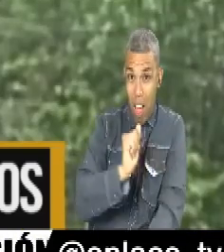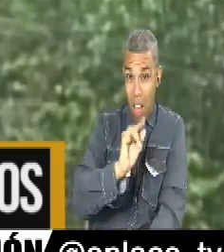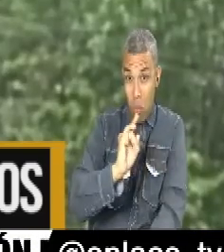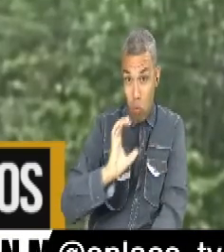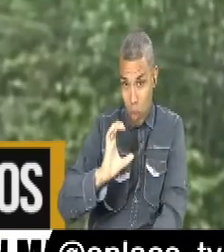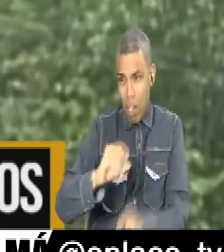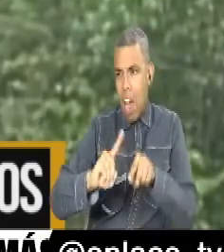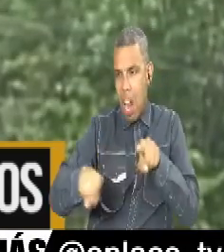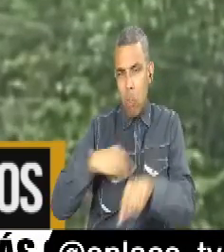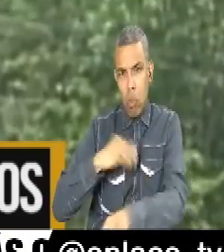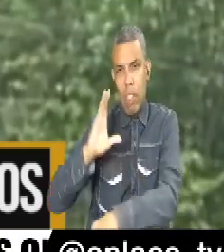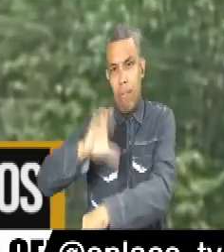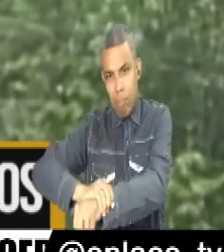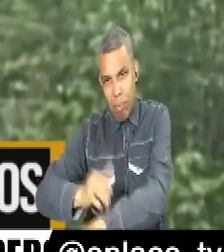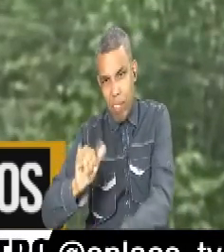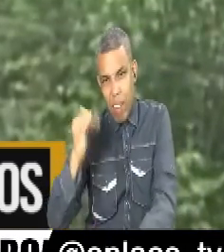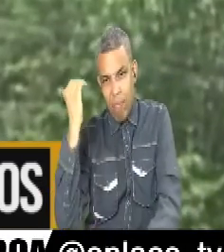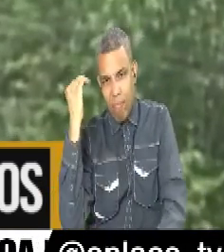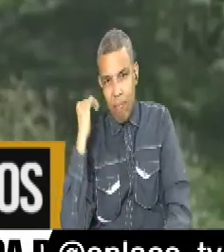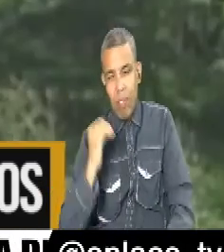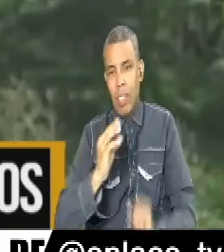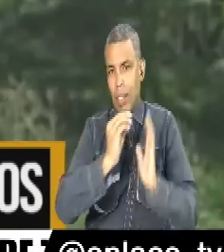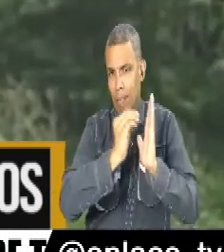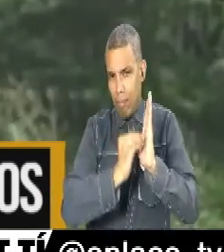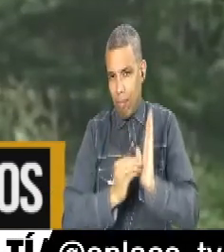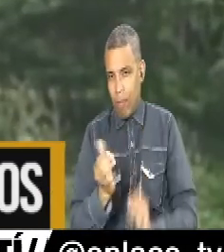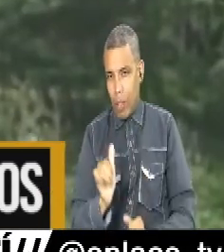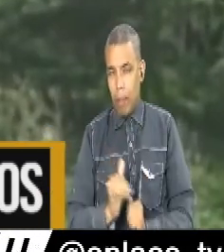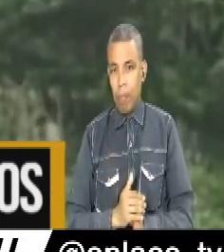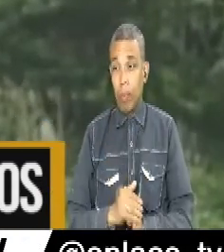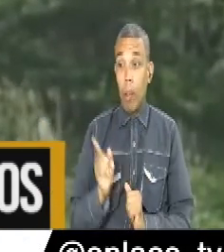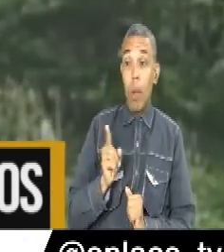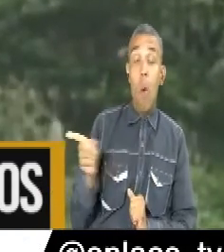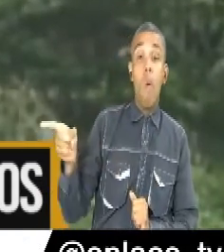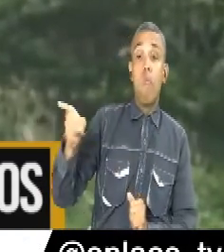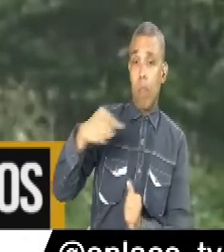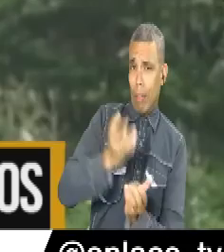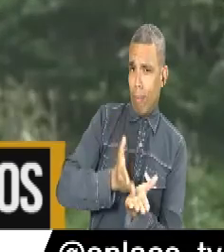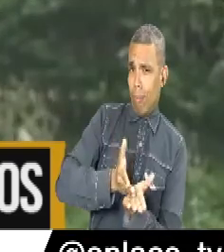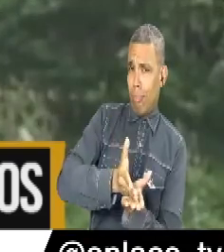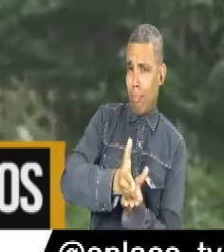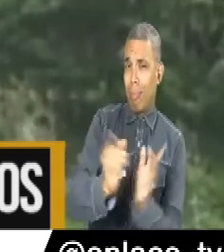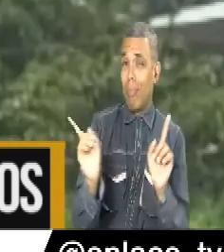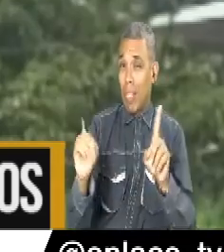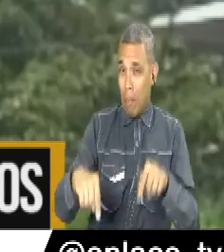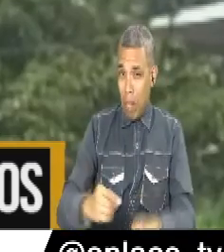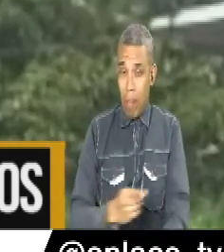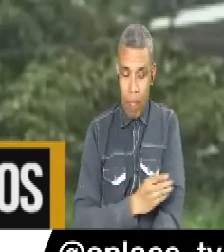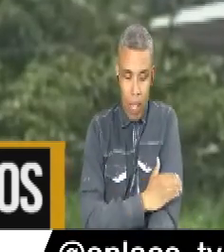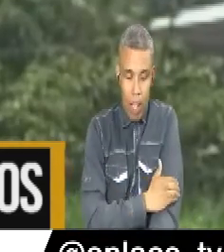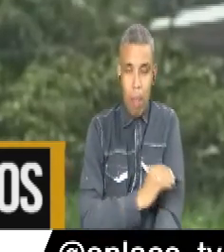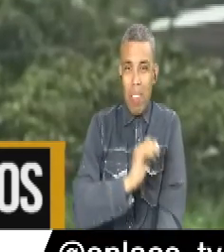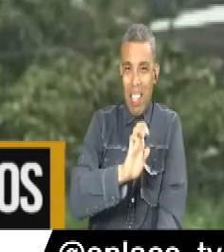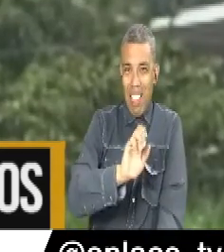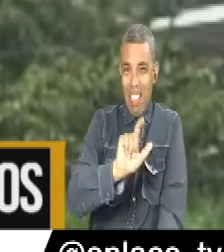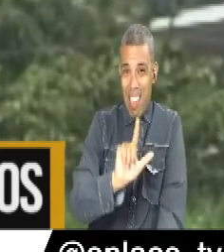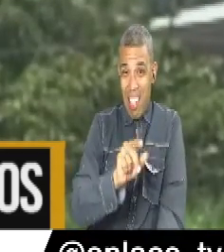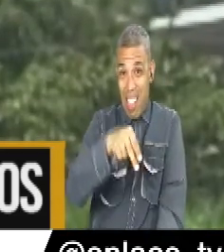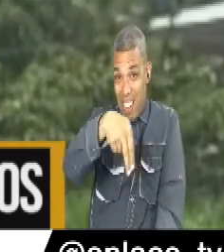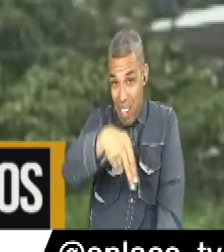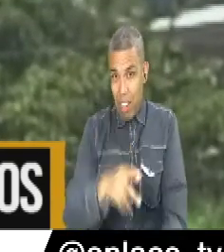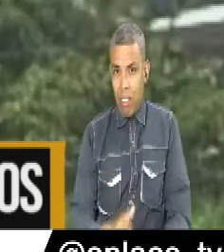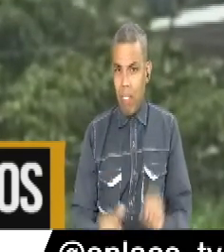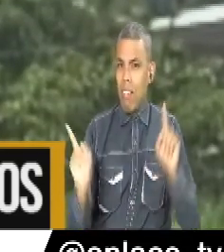parte alta, en la zona rural, hay presencia de la guerrilla del ELN, pero también de las operaciones contra